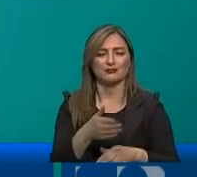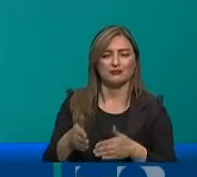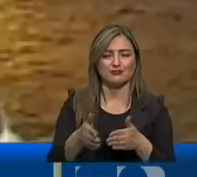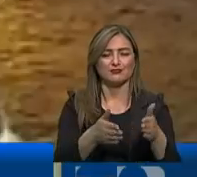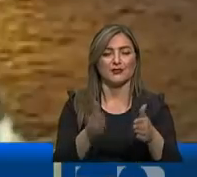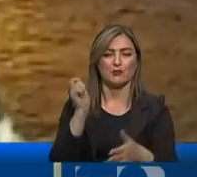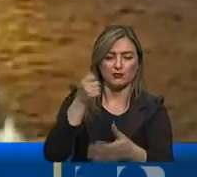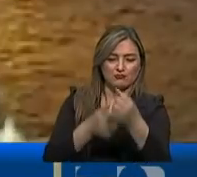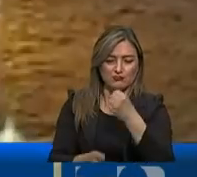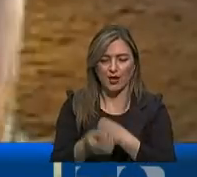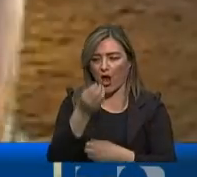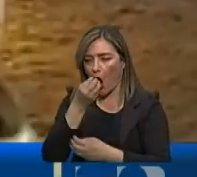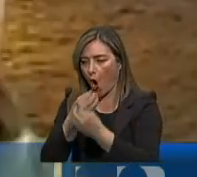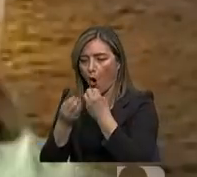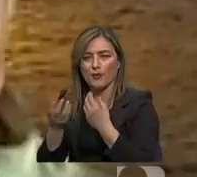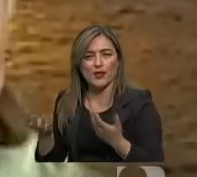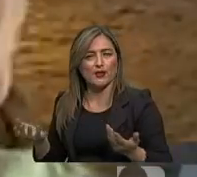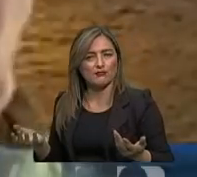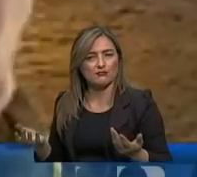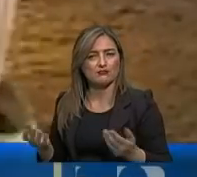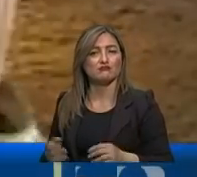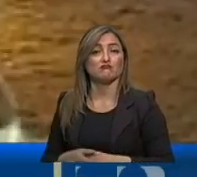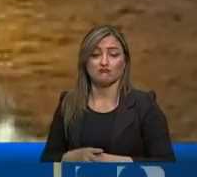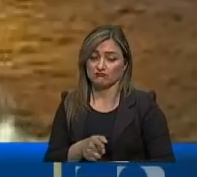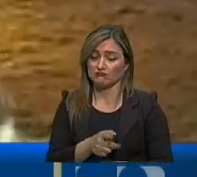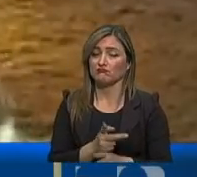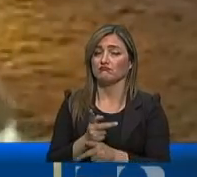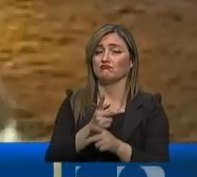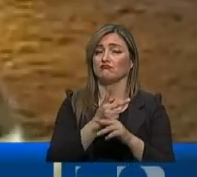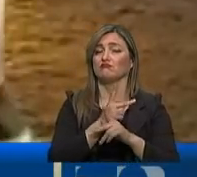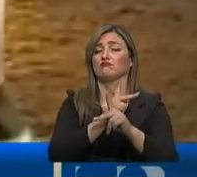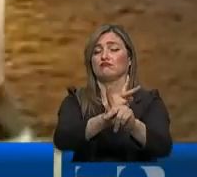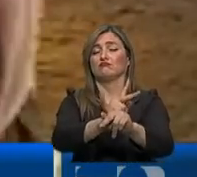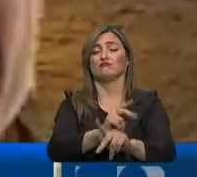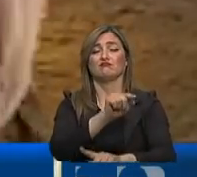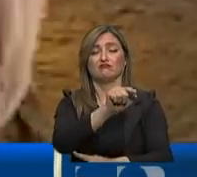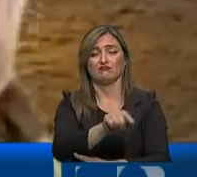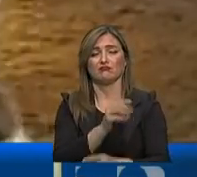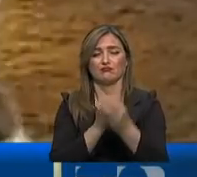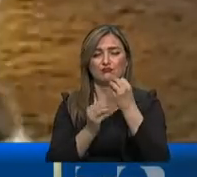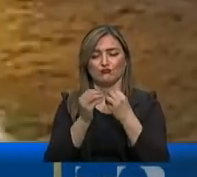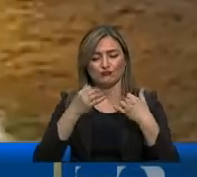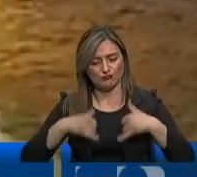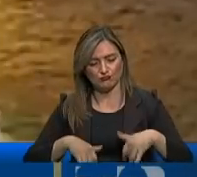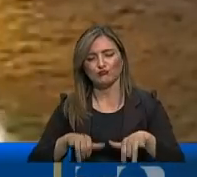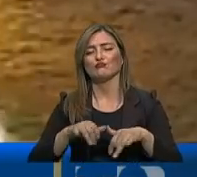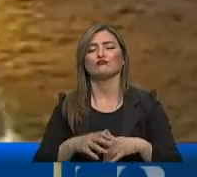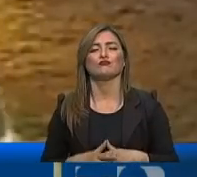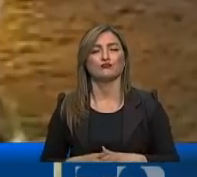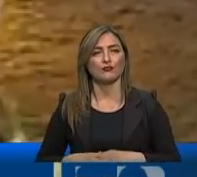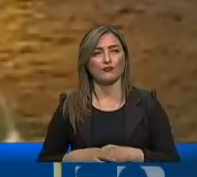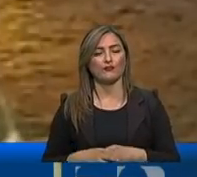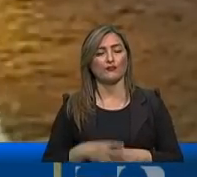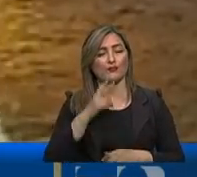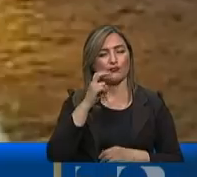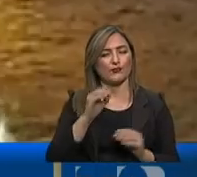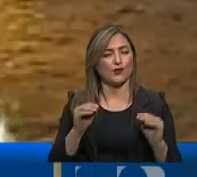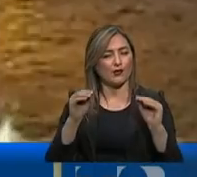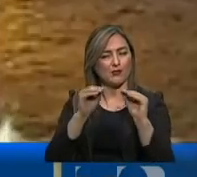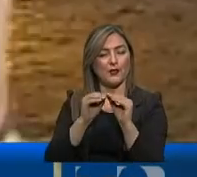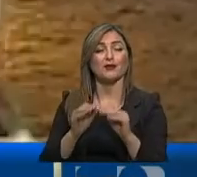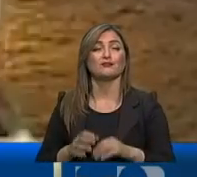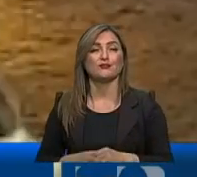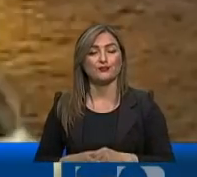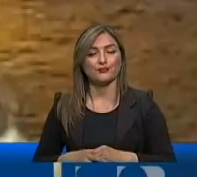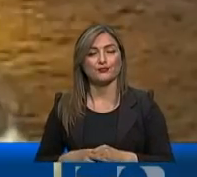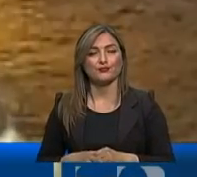océano que nos da alimento, un océano que nos da la posibilidad de incrementar el turismo, que nos da